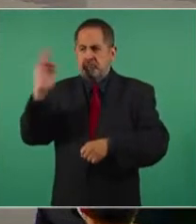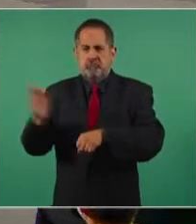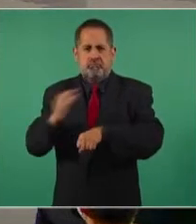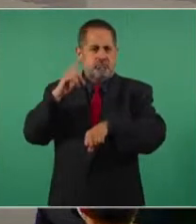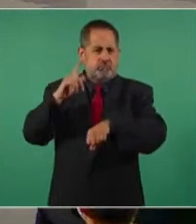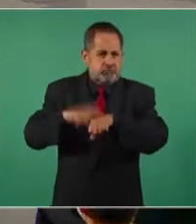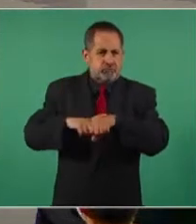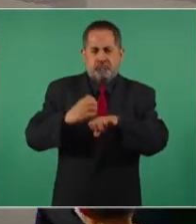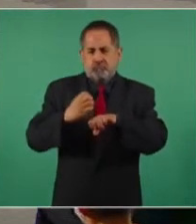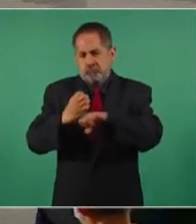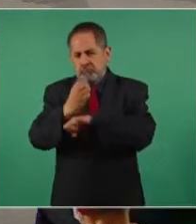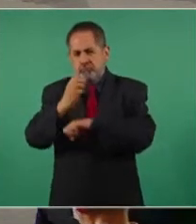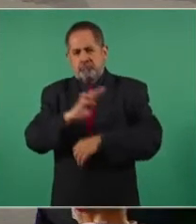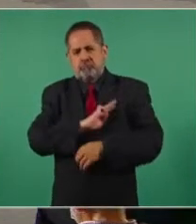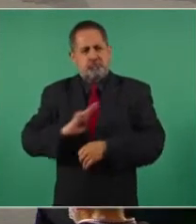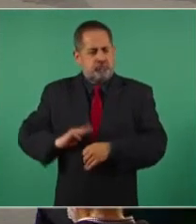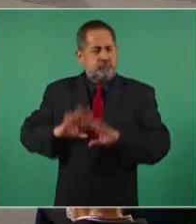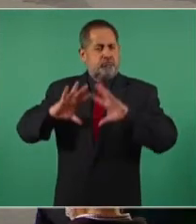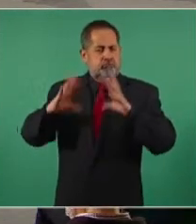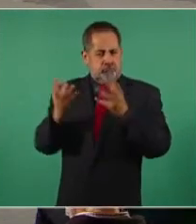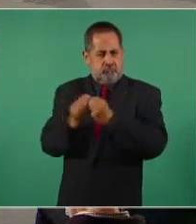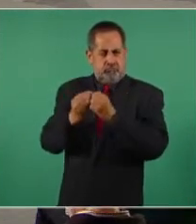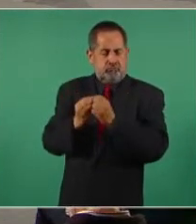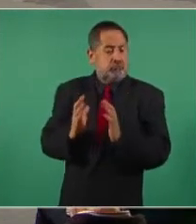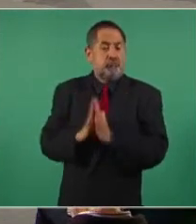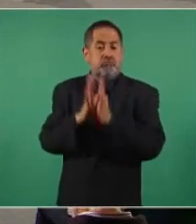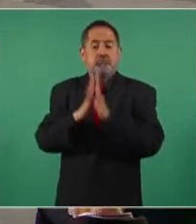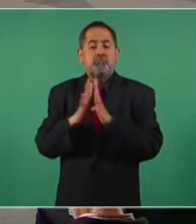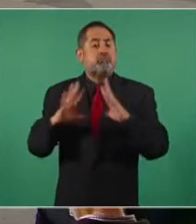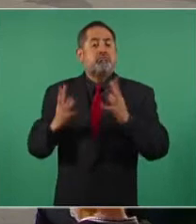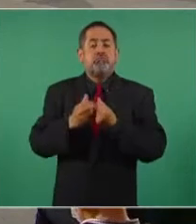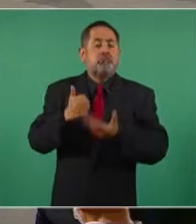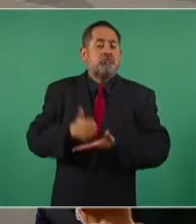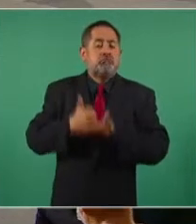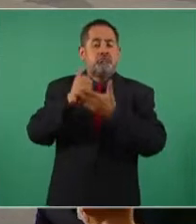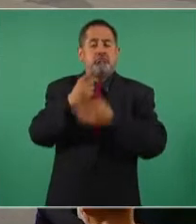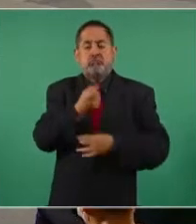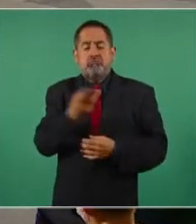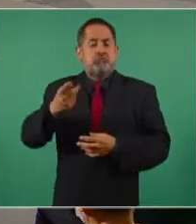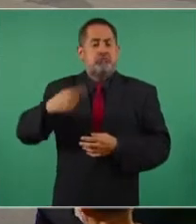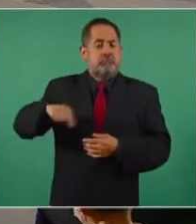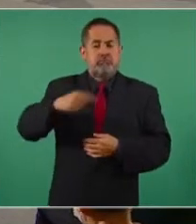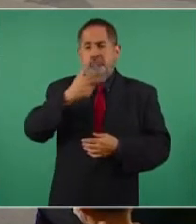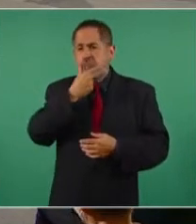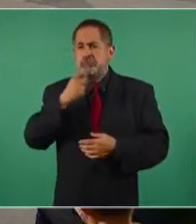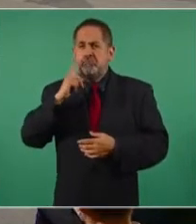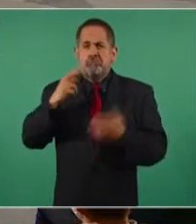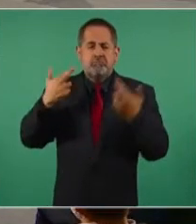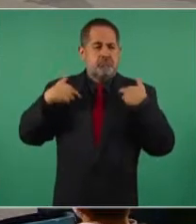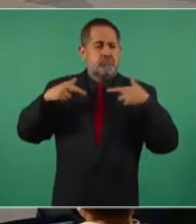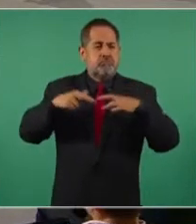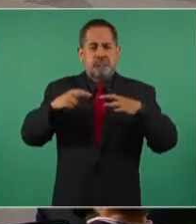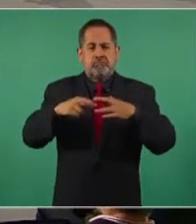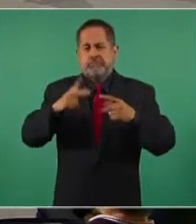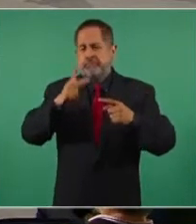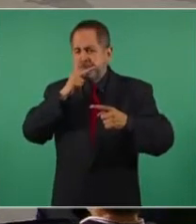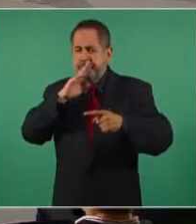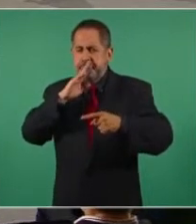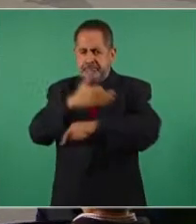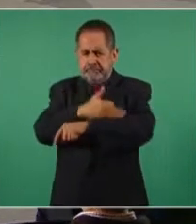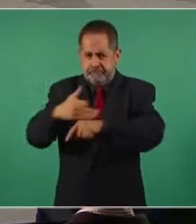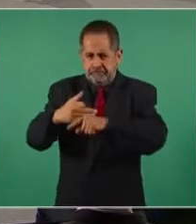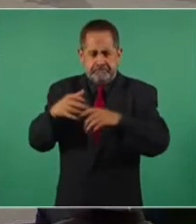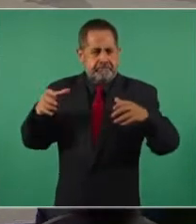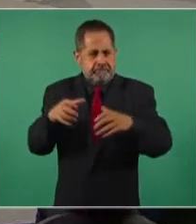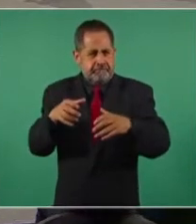estados municipios con la gran participación de las maestras y los maestros los padres de familia